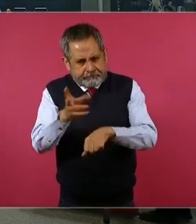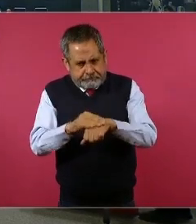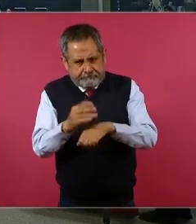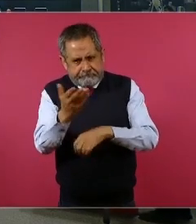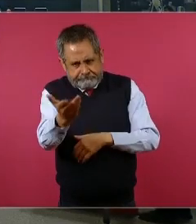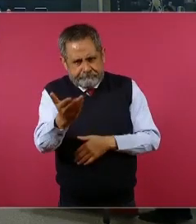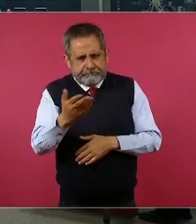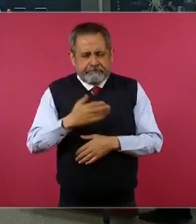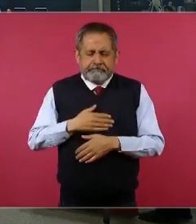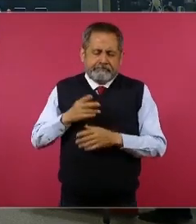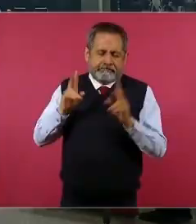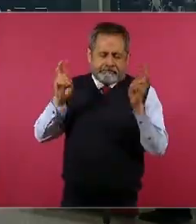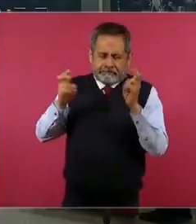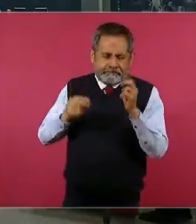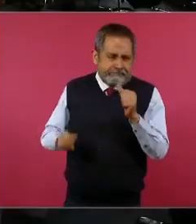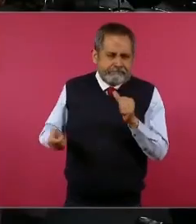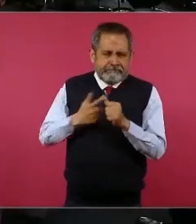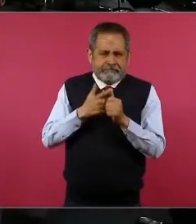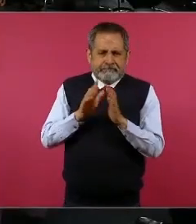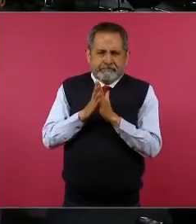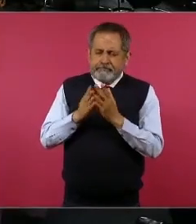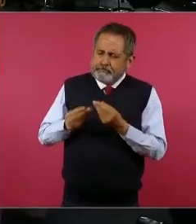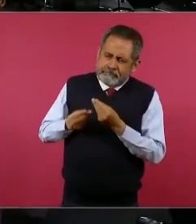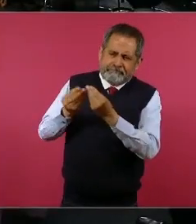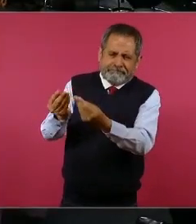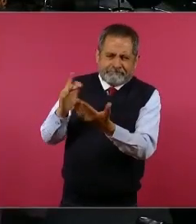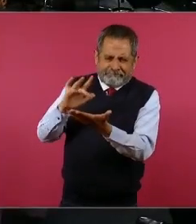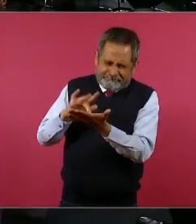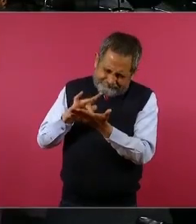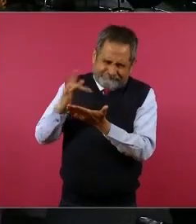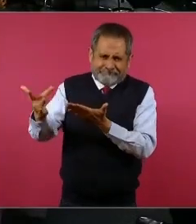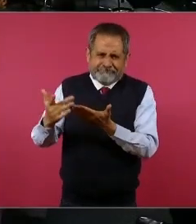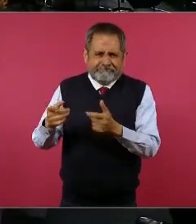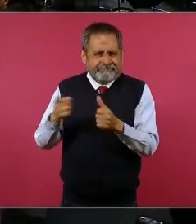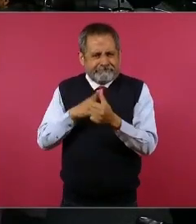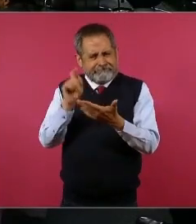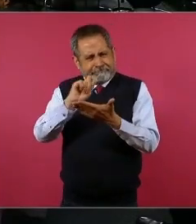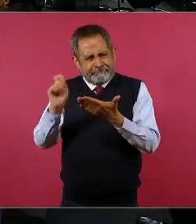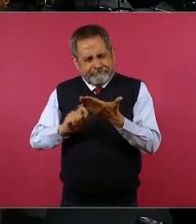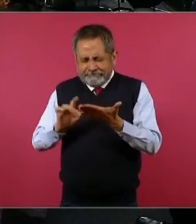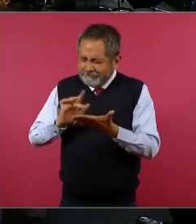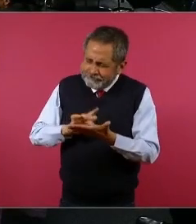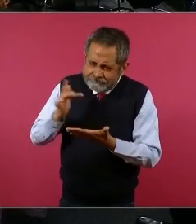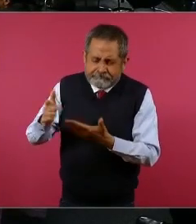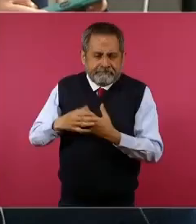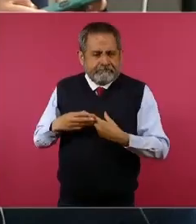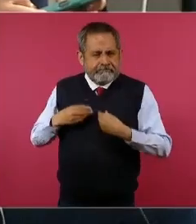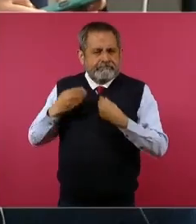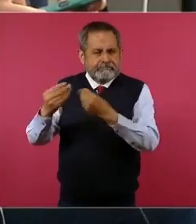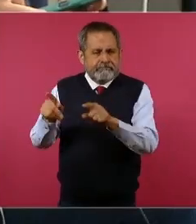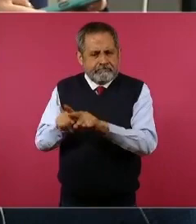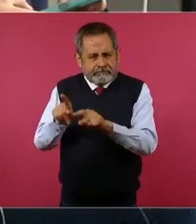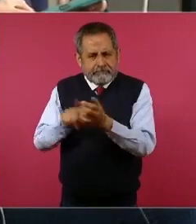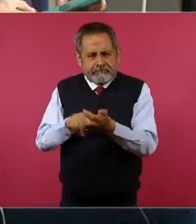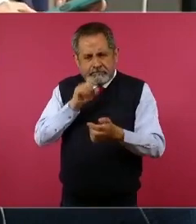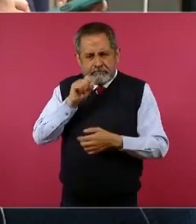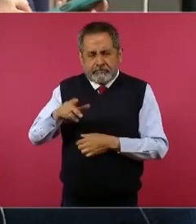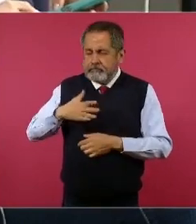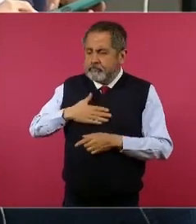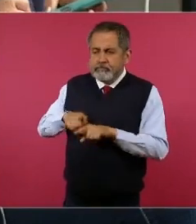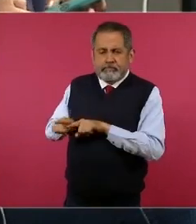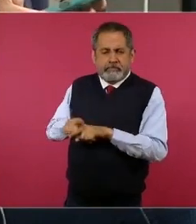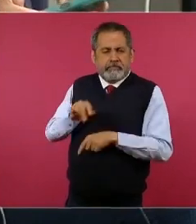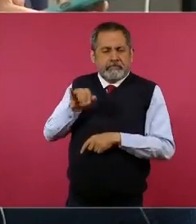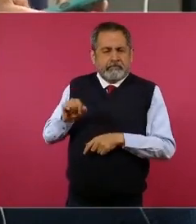presidente, simbólicamente el primer libro para darle las gracias, como lo indico en la portada. Recíbalo también, por favor, a nombre de mi